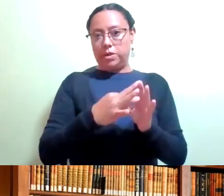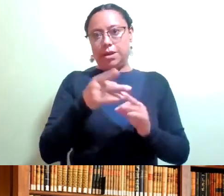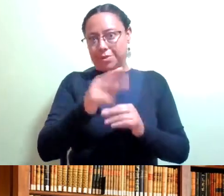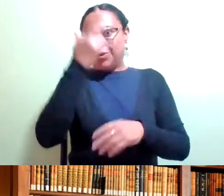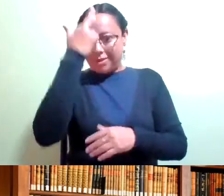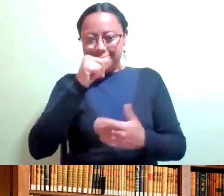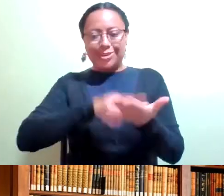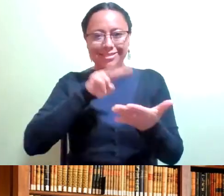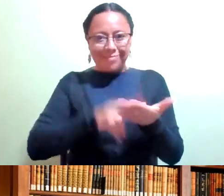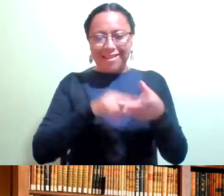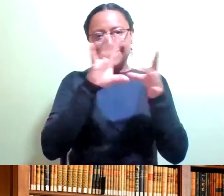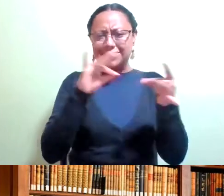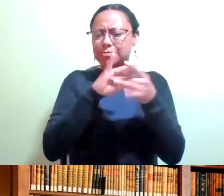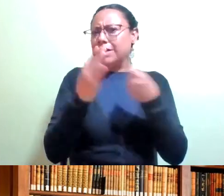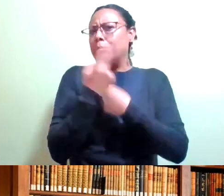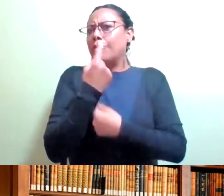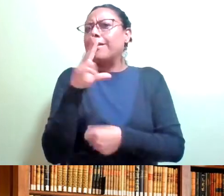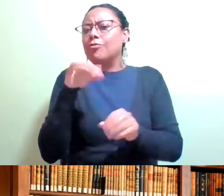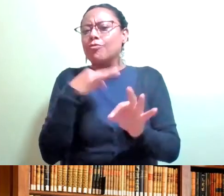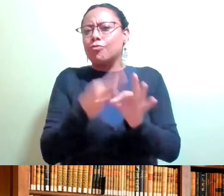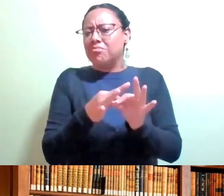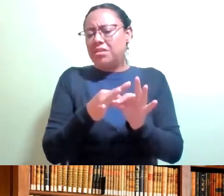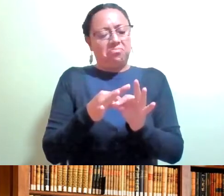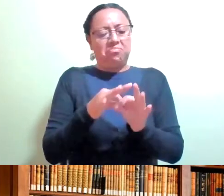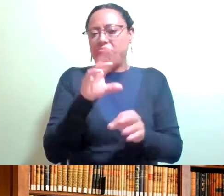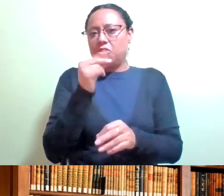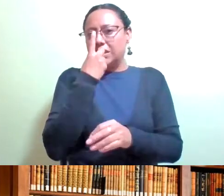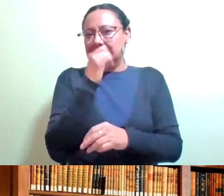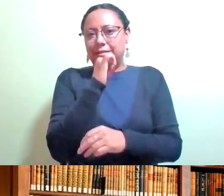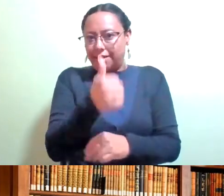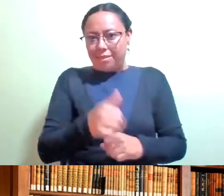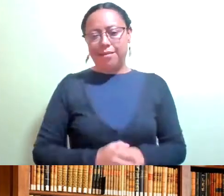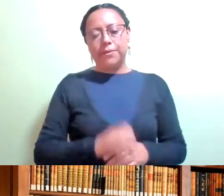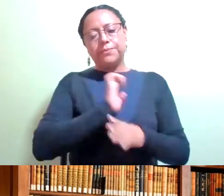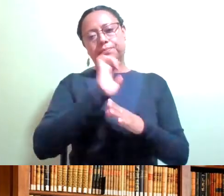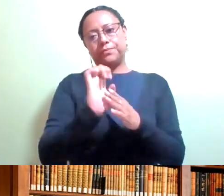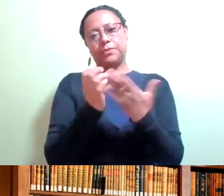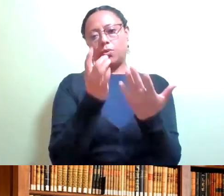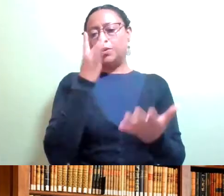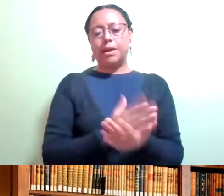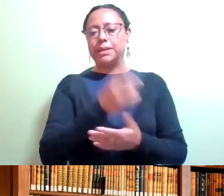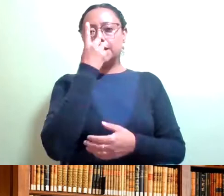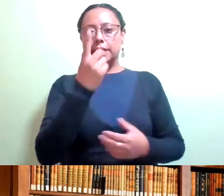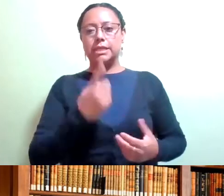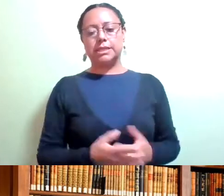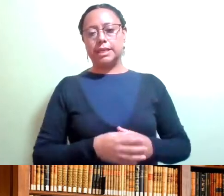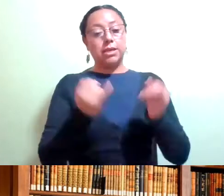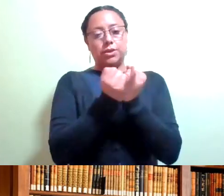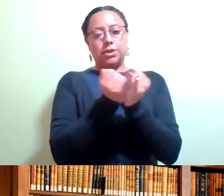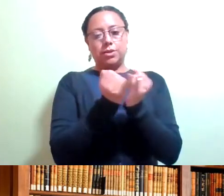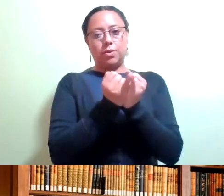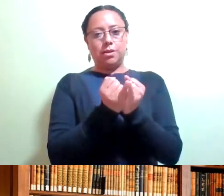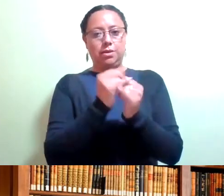razones o motivos del por qué no cumplen. Nada más se limita a señalar lo mismo que amablemente usted tuvo